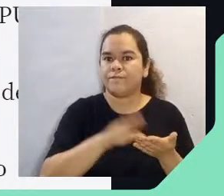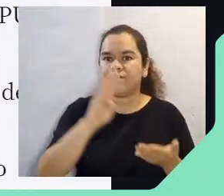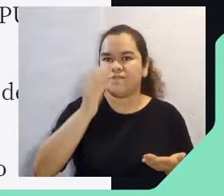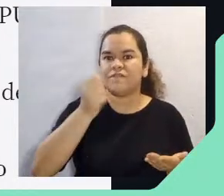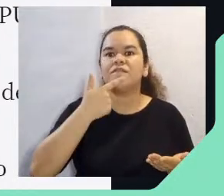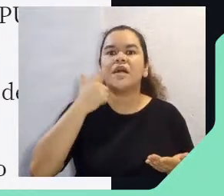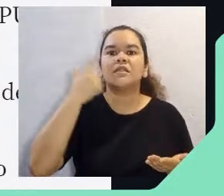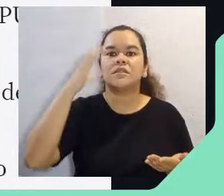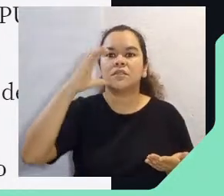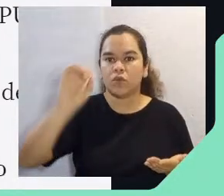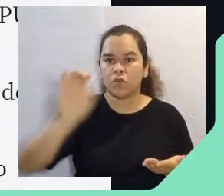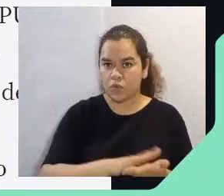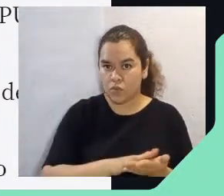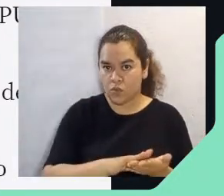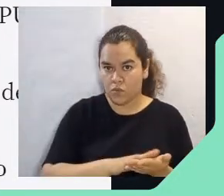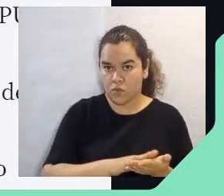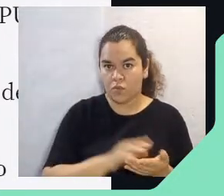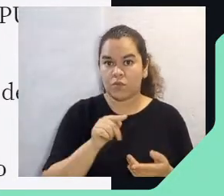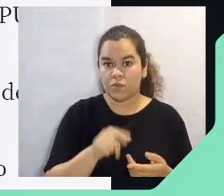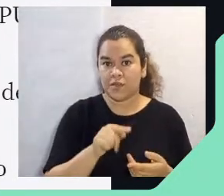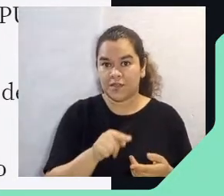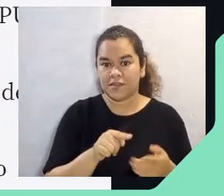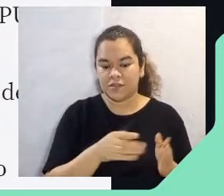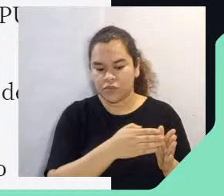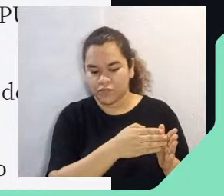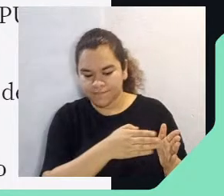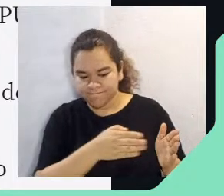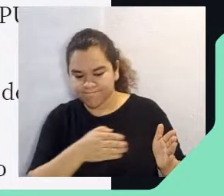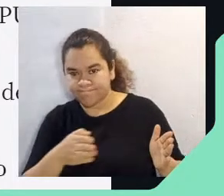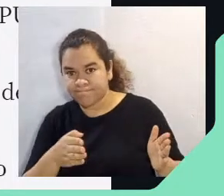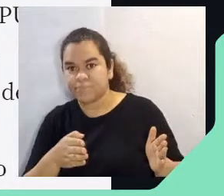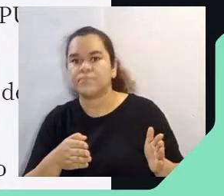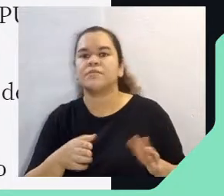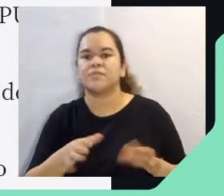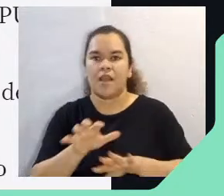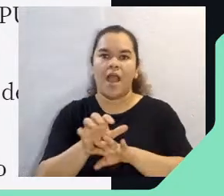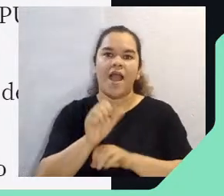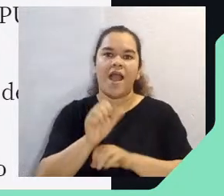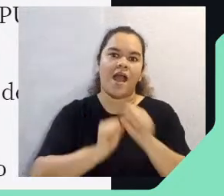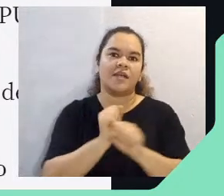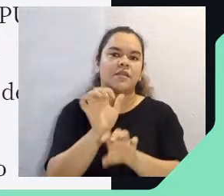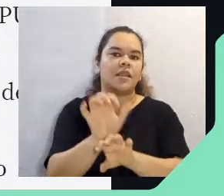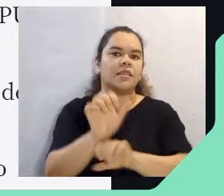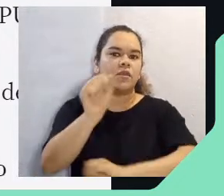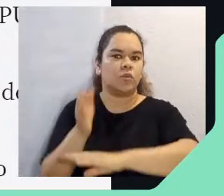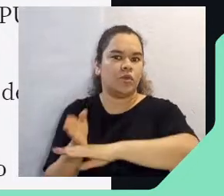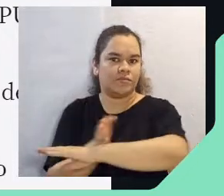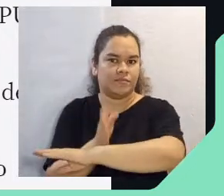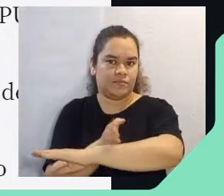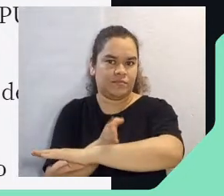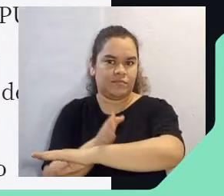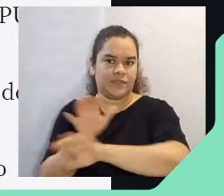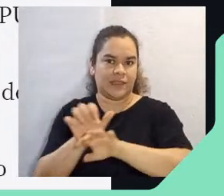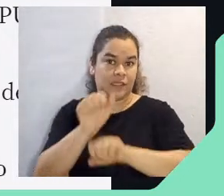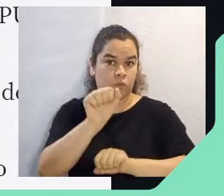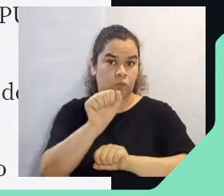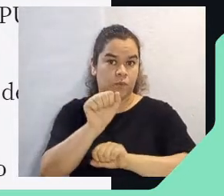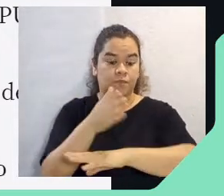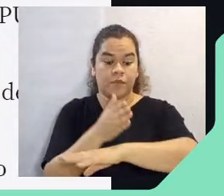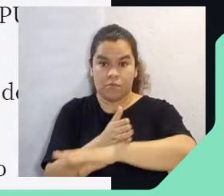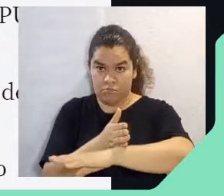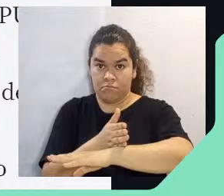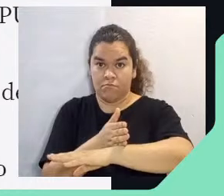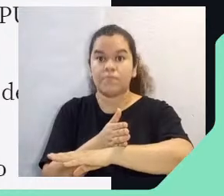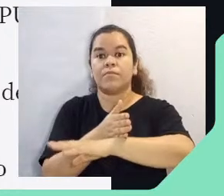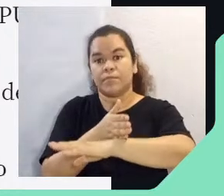acercarnos al título intermedio de analista programador universitario. Y luego seguimos